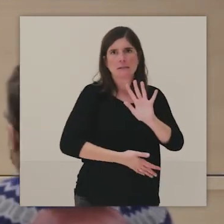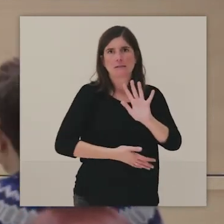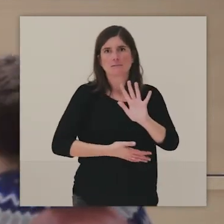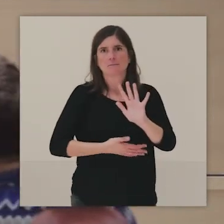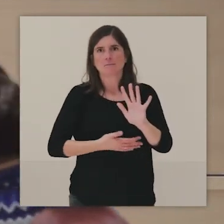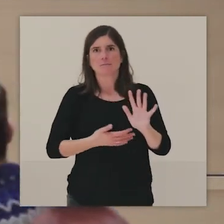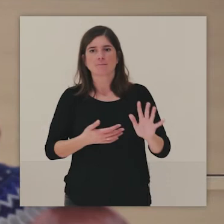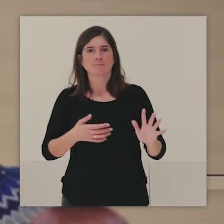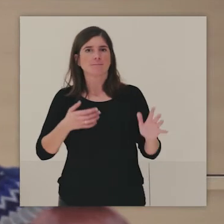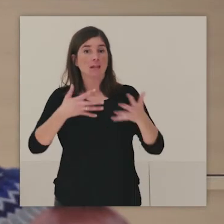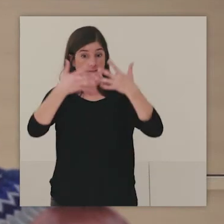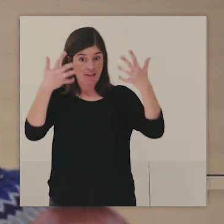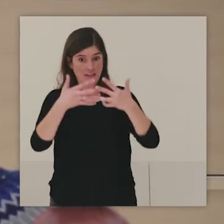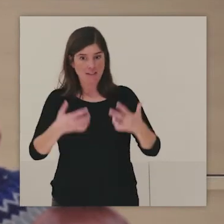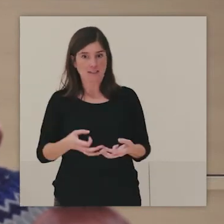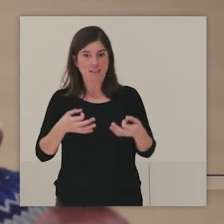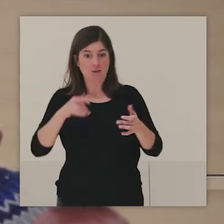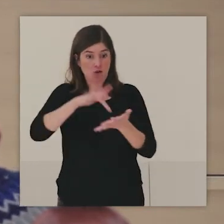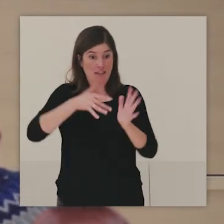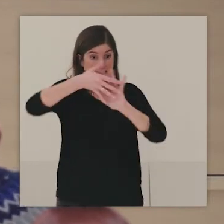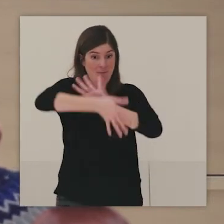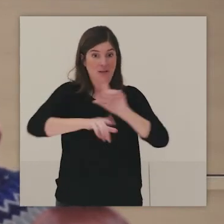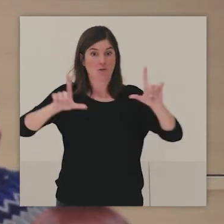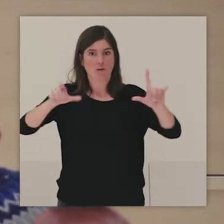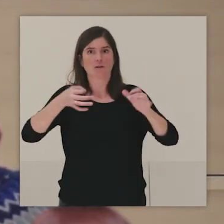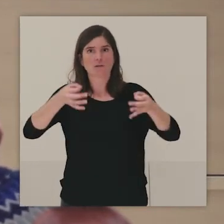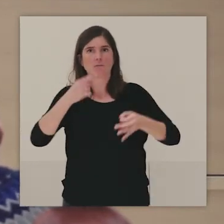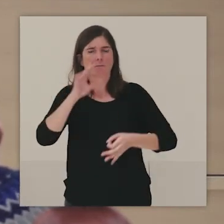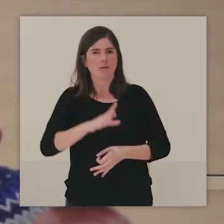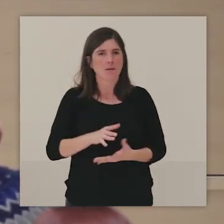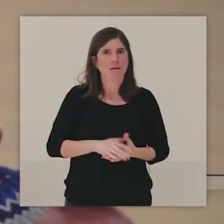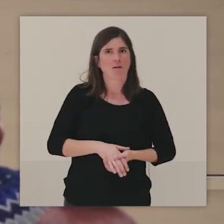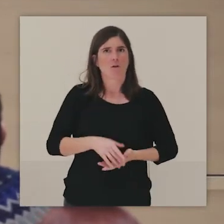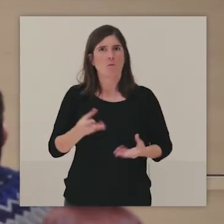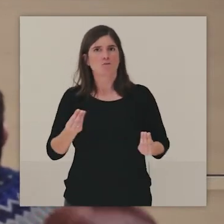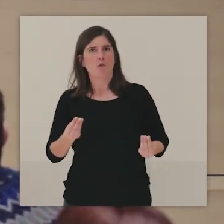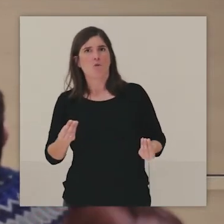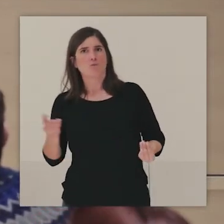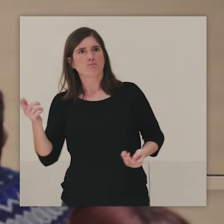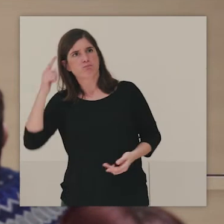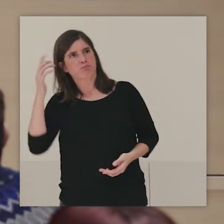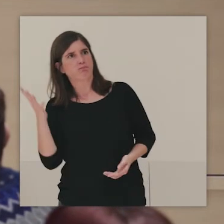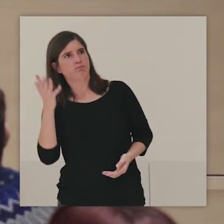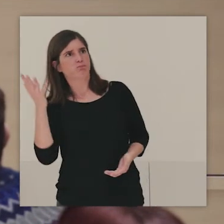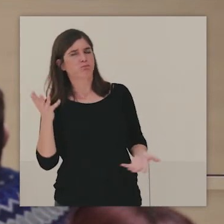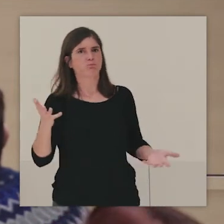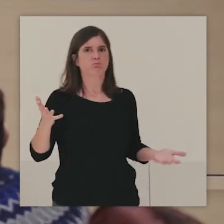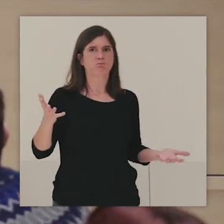muy altisonante, muy cultural, pero cuando yo me pongo delante de un cuadro, lo primero que me pregunto es ¿qué hay